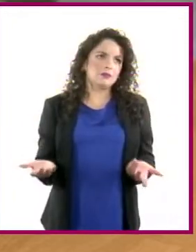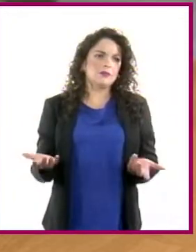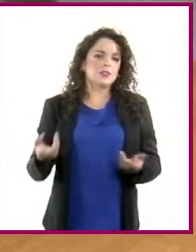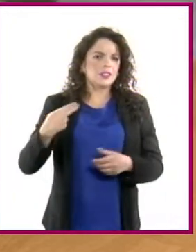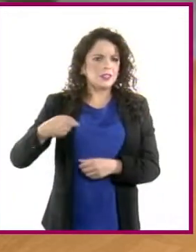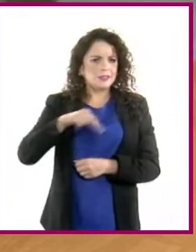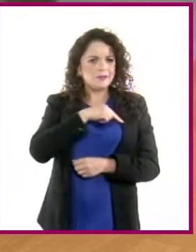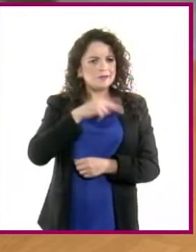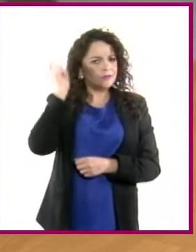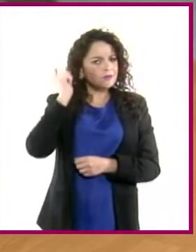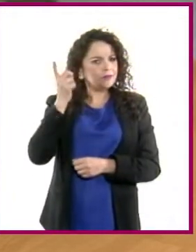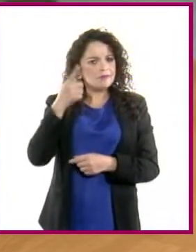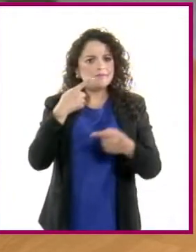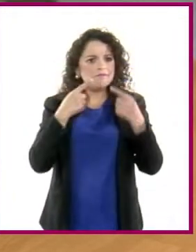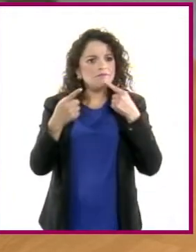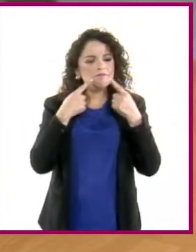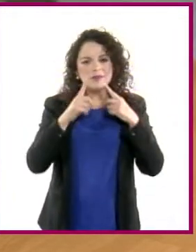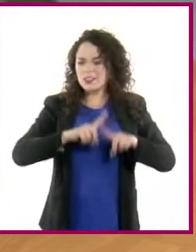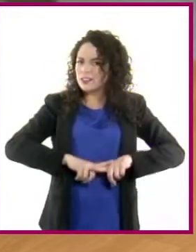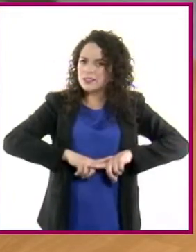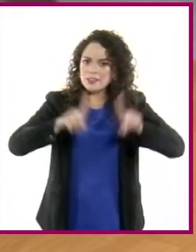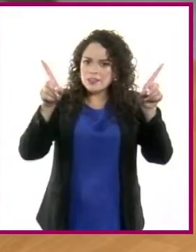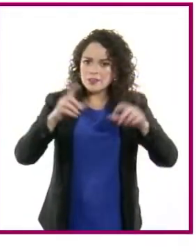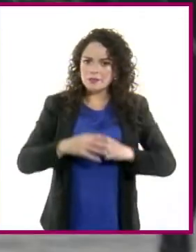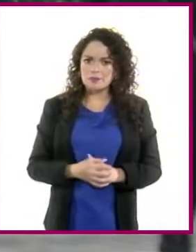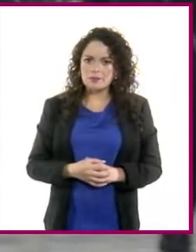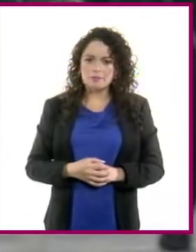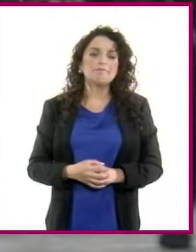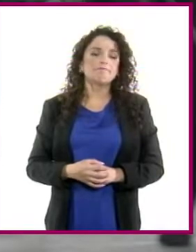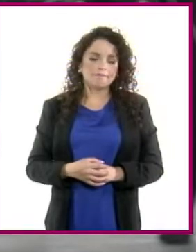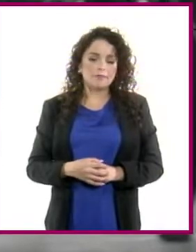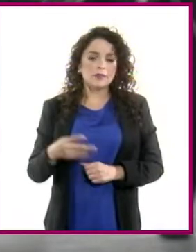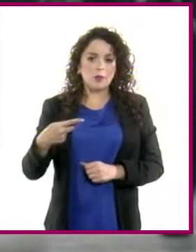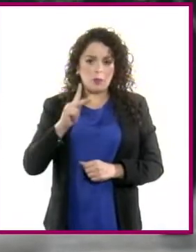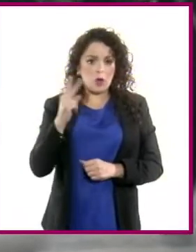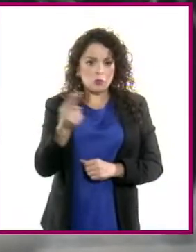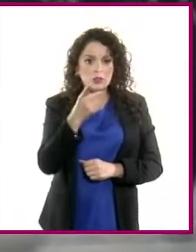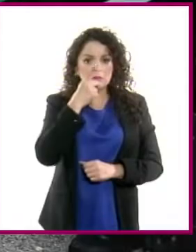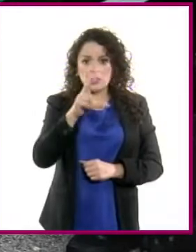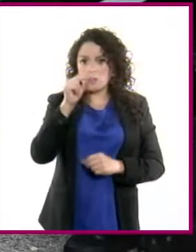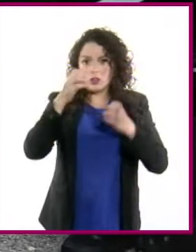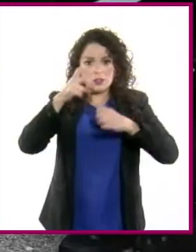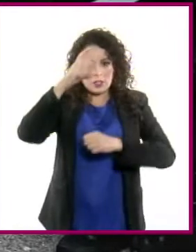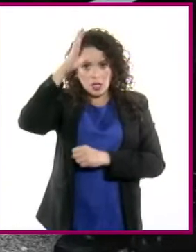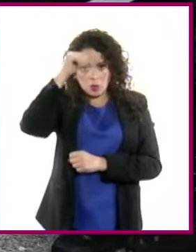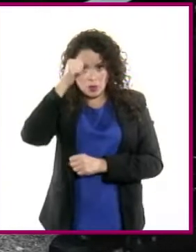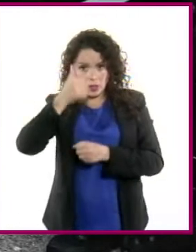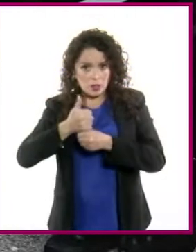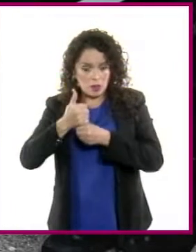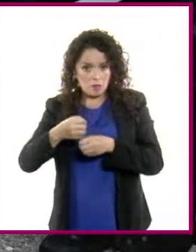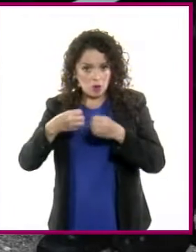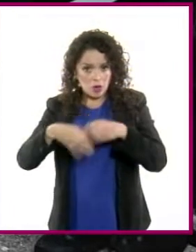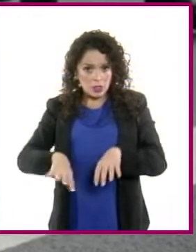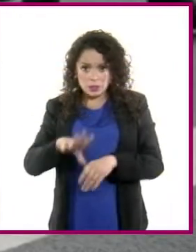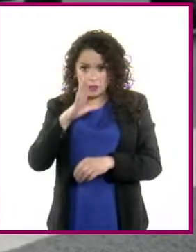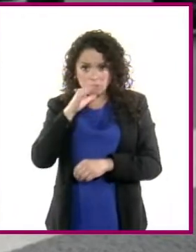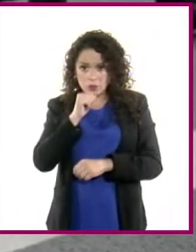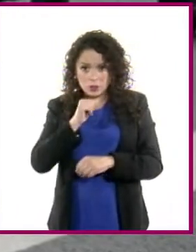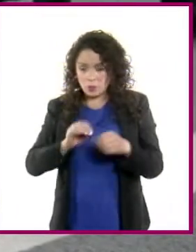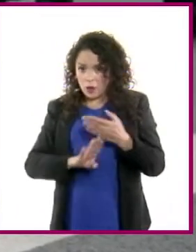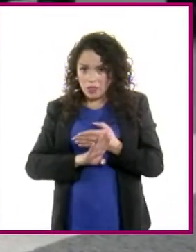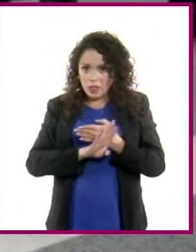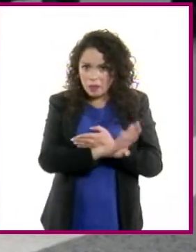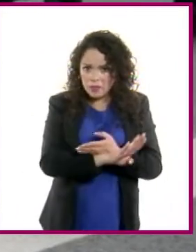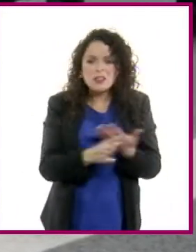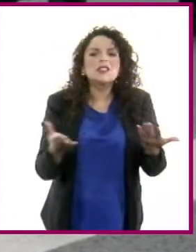días. Pero decía usted que no está de acuerdo en que la violencia sea inevitable. ¿A qué se